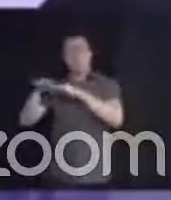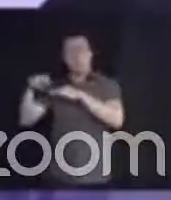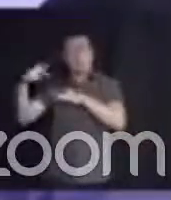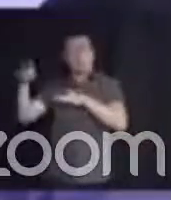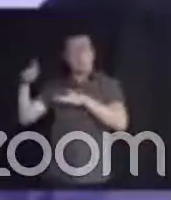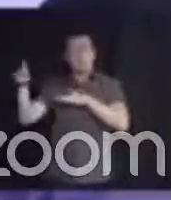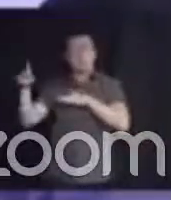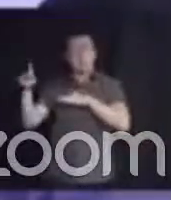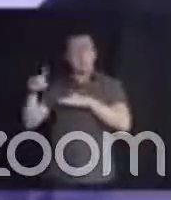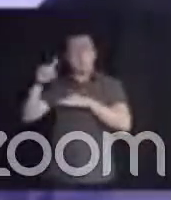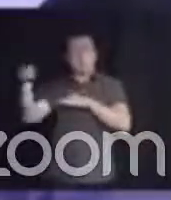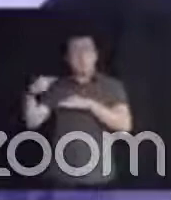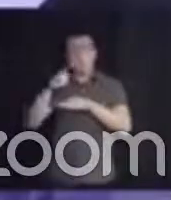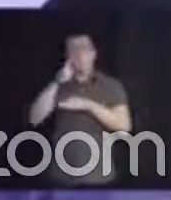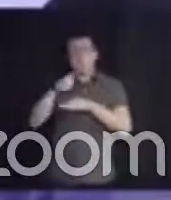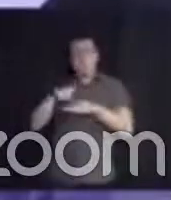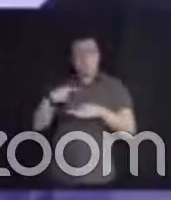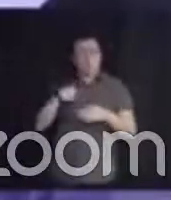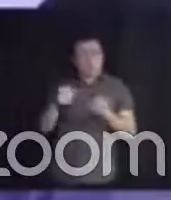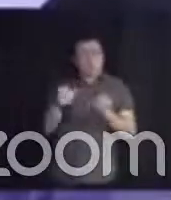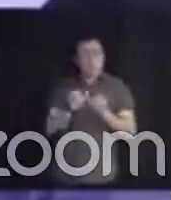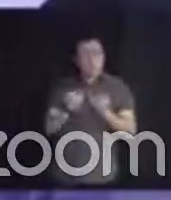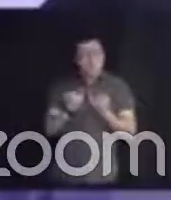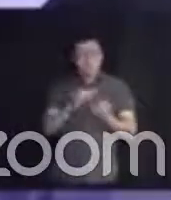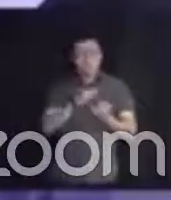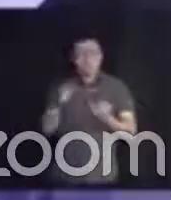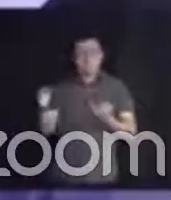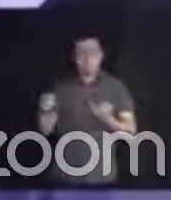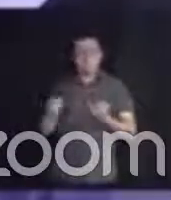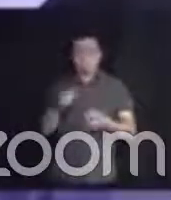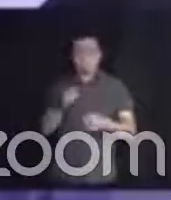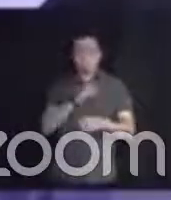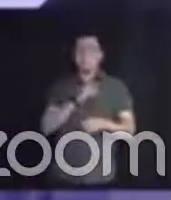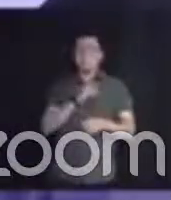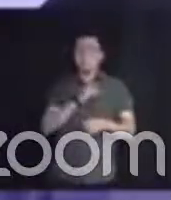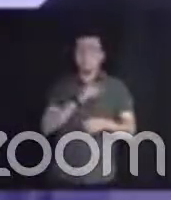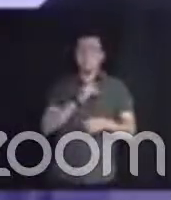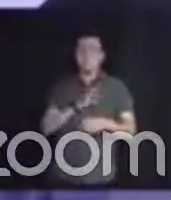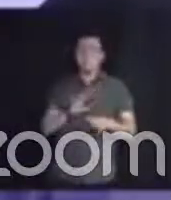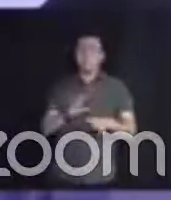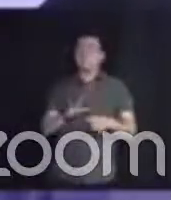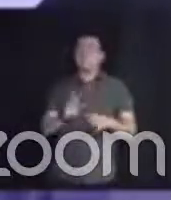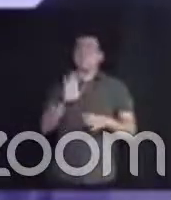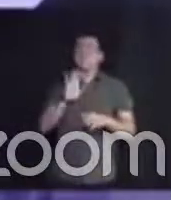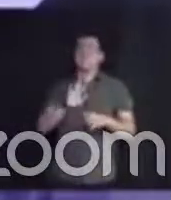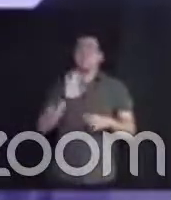me dijo que lo podíamos hacer y a mí el miedo me detuvo por mucho tiempo.